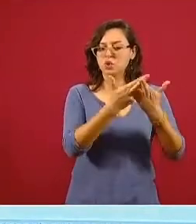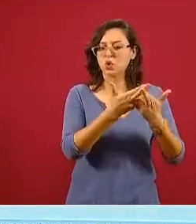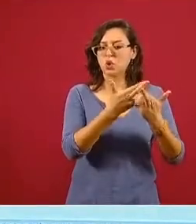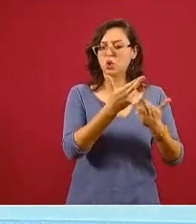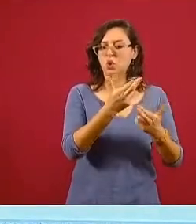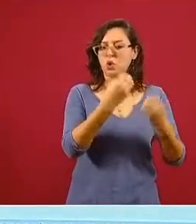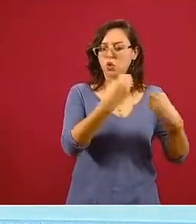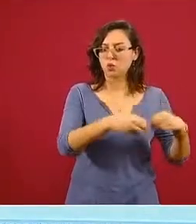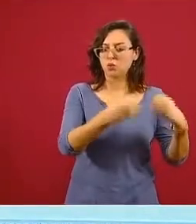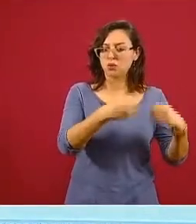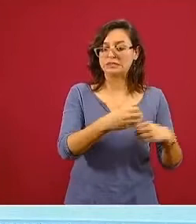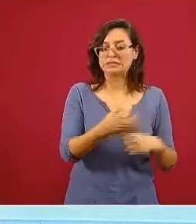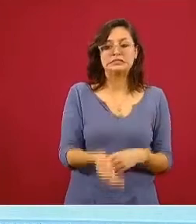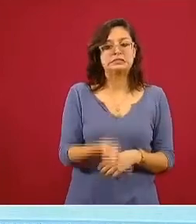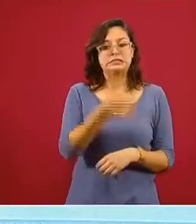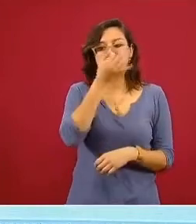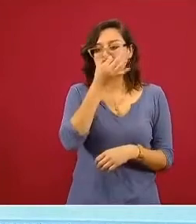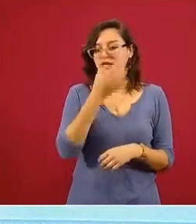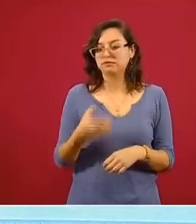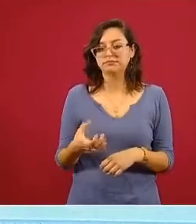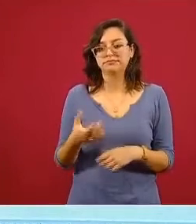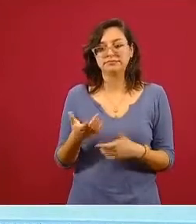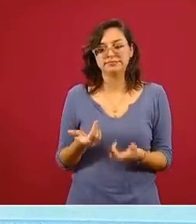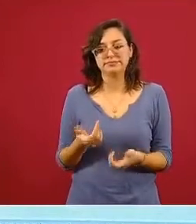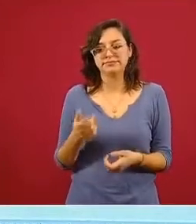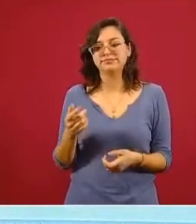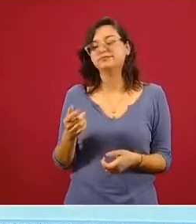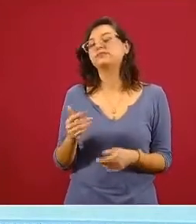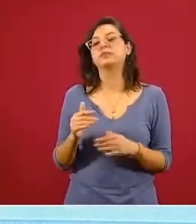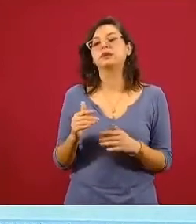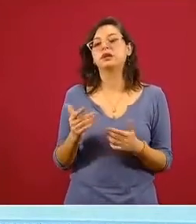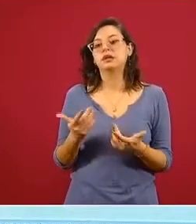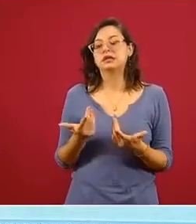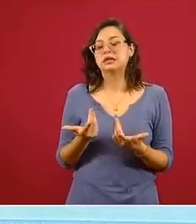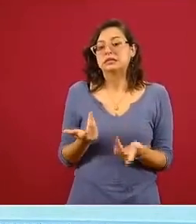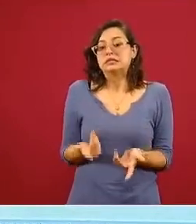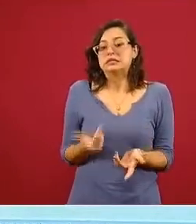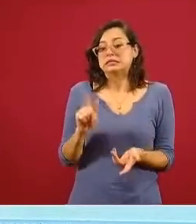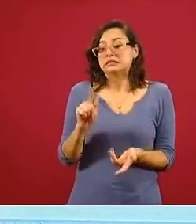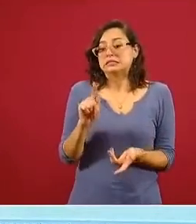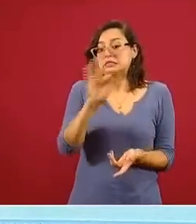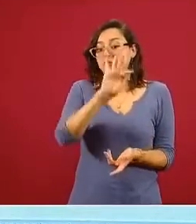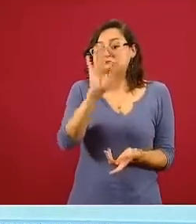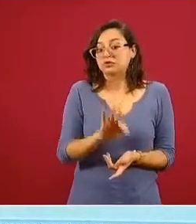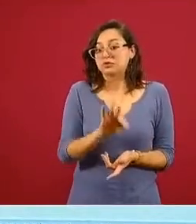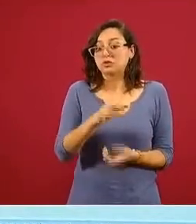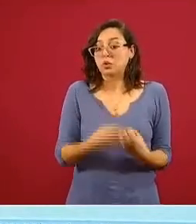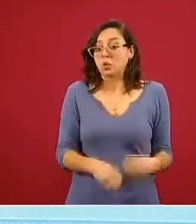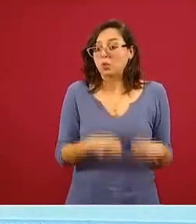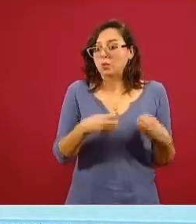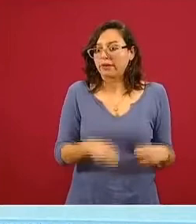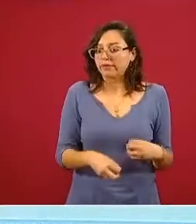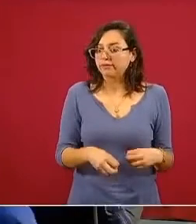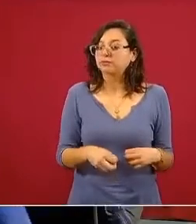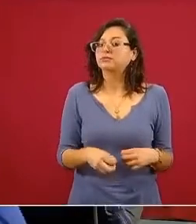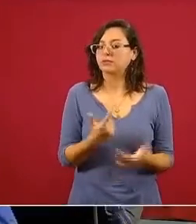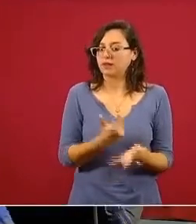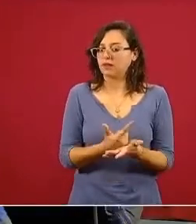disponibilidad, están solo a 7 puntos porcentuales de llegar a este nivel de seguridad, que es el 70%, 60%. Entonces esto también